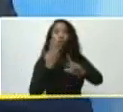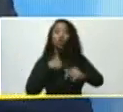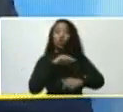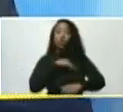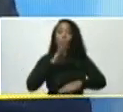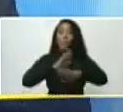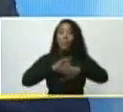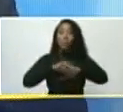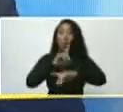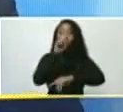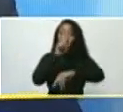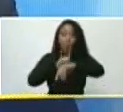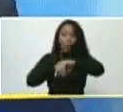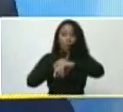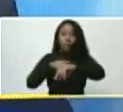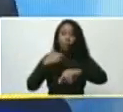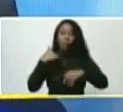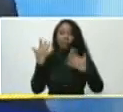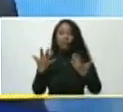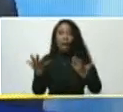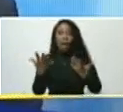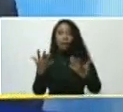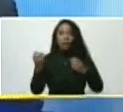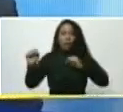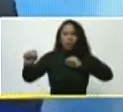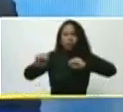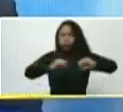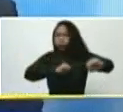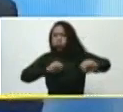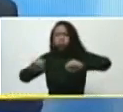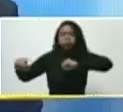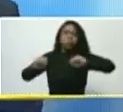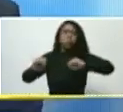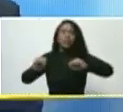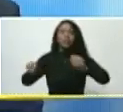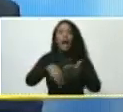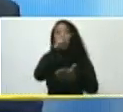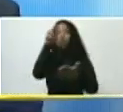momento de estremecimiento nacional.